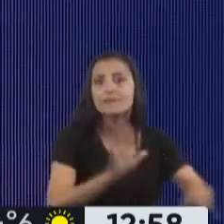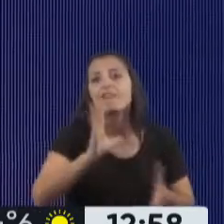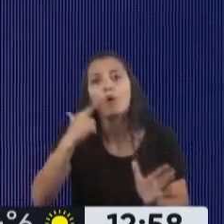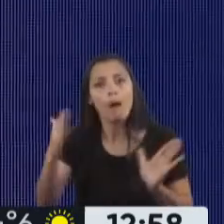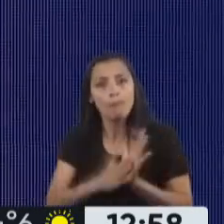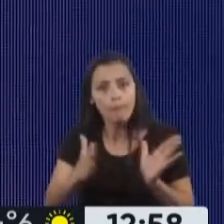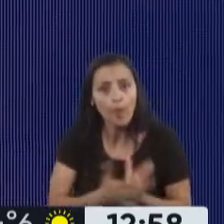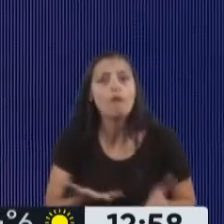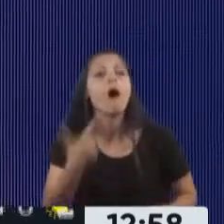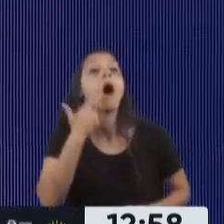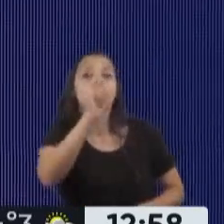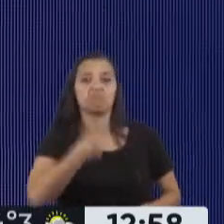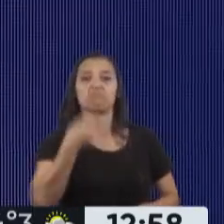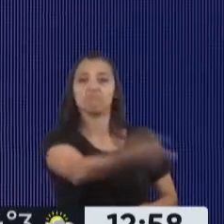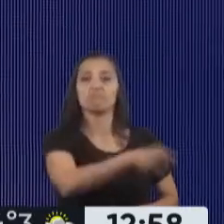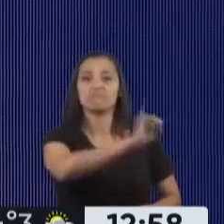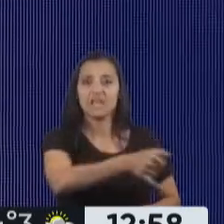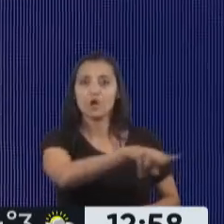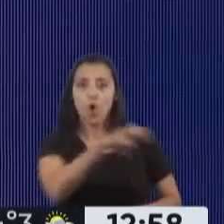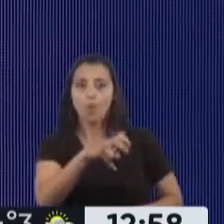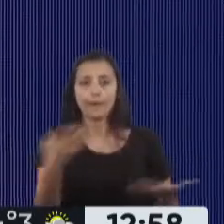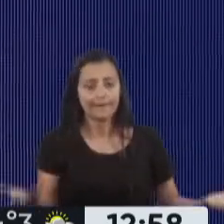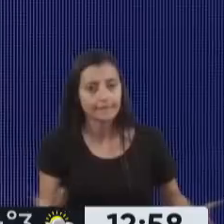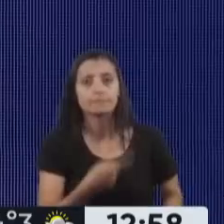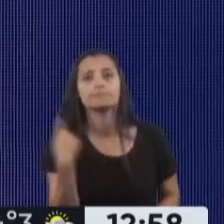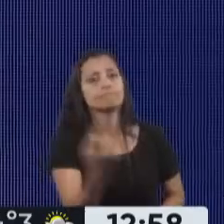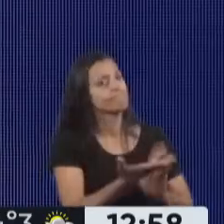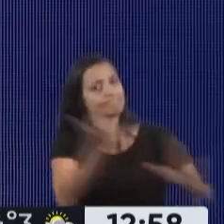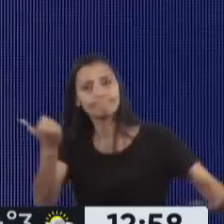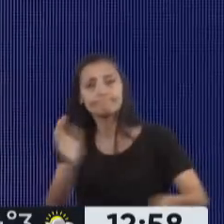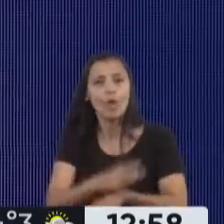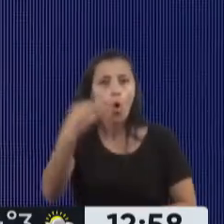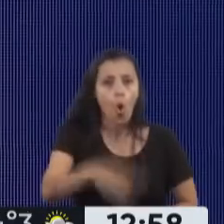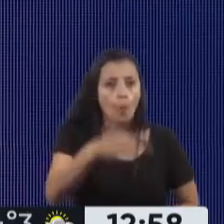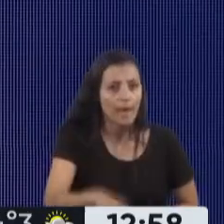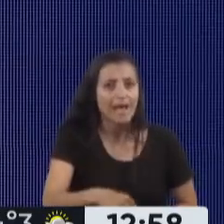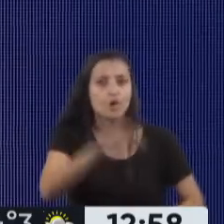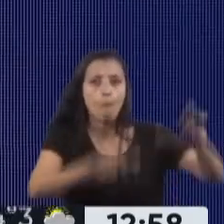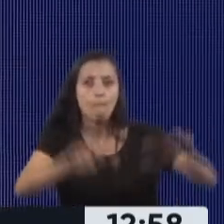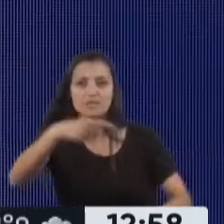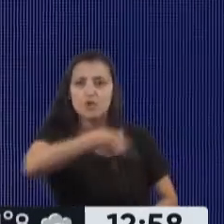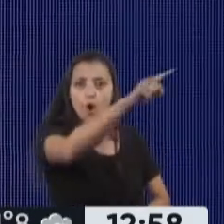Entonces, una de las cosas que nosotros hicimos es quitamos la obligación de esa prestación.